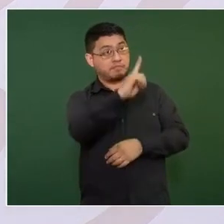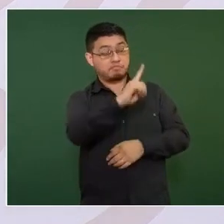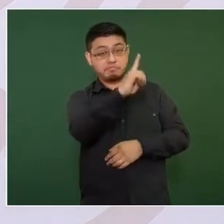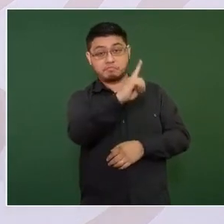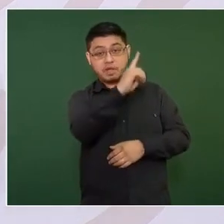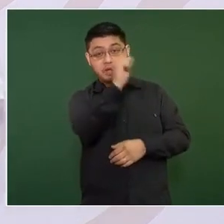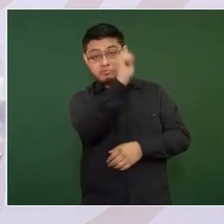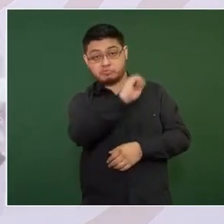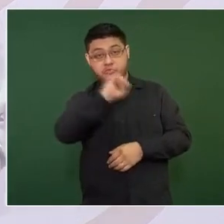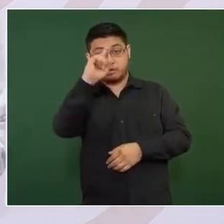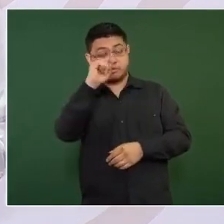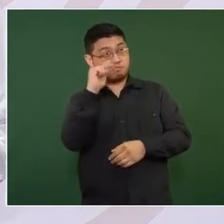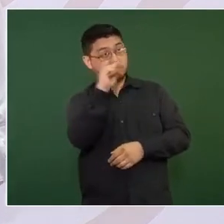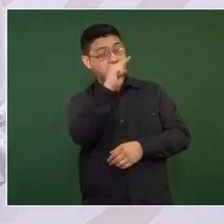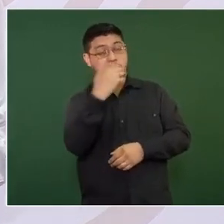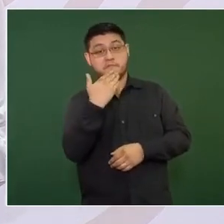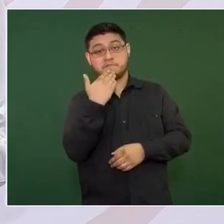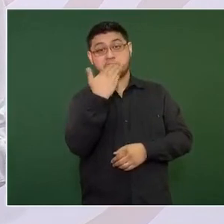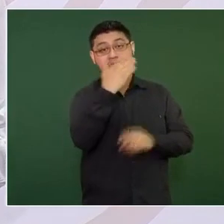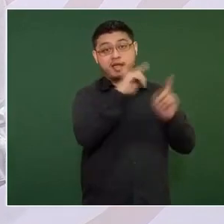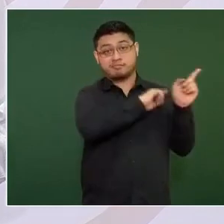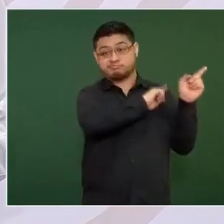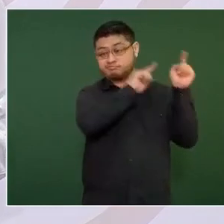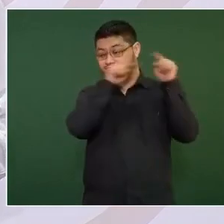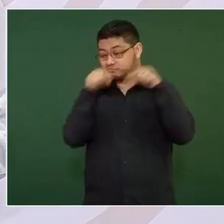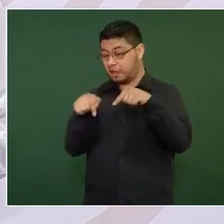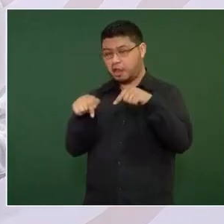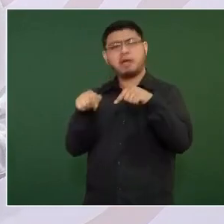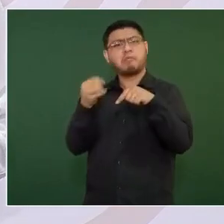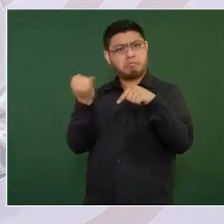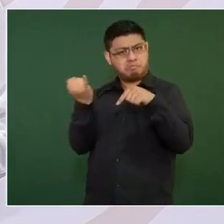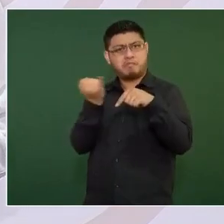necesariamente les irá bien a los de abajo.